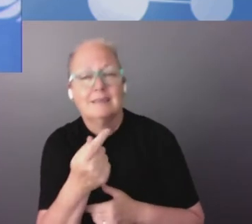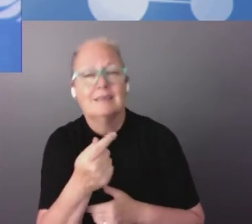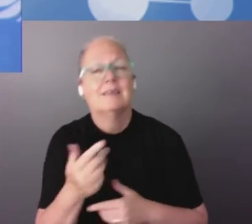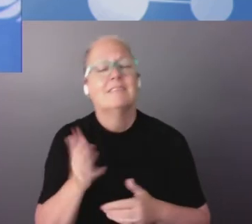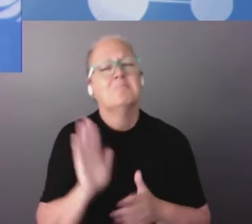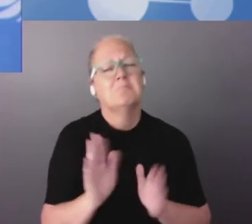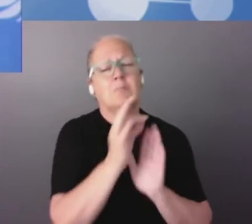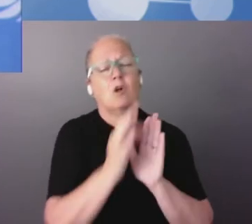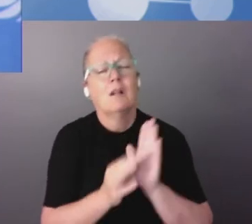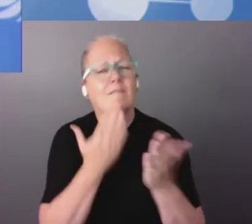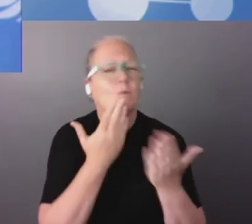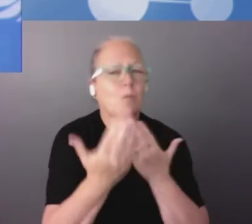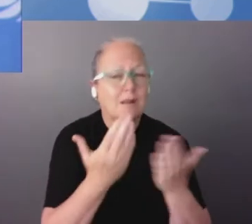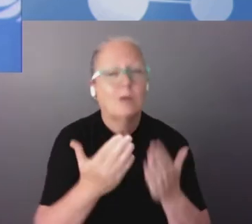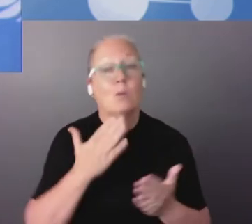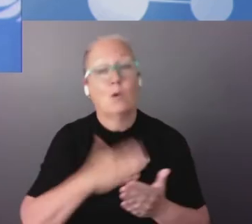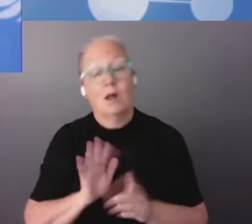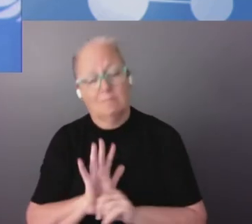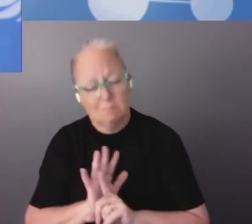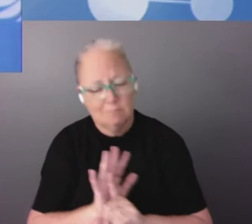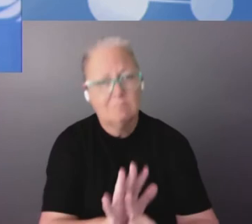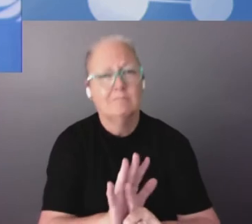Espero que muchos de ustedes